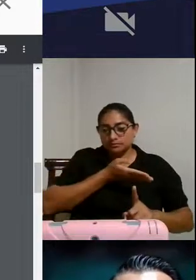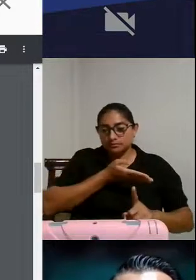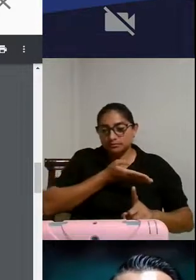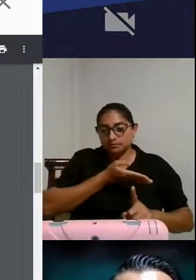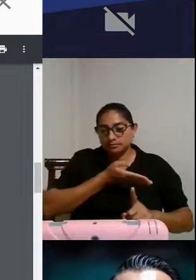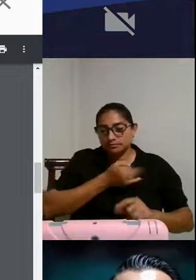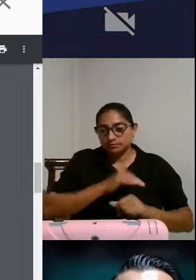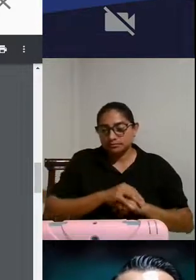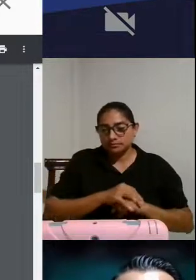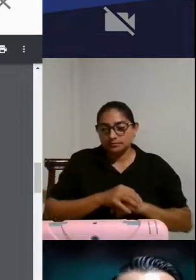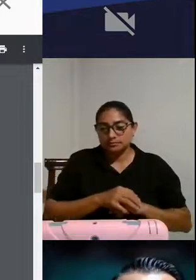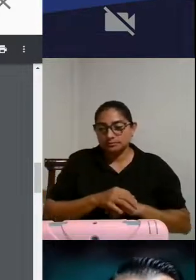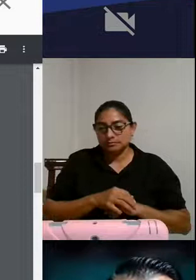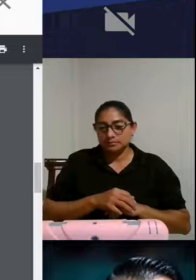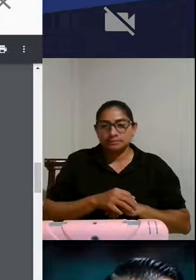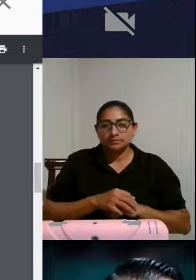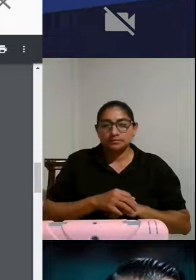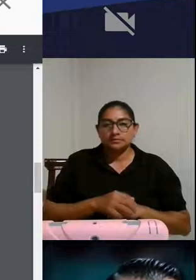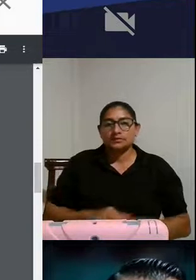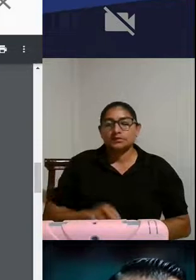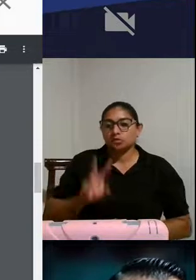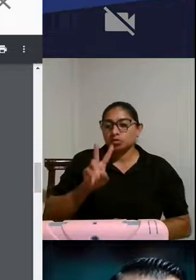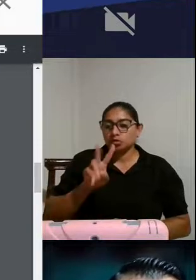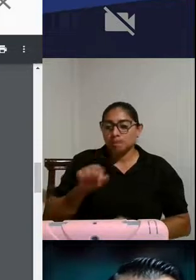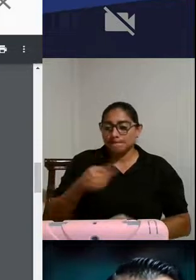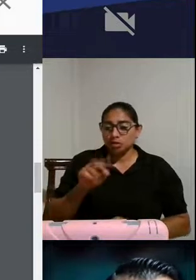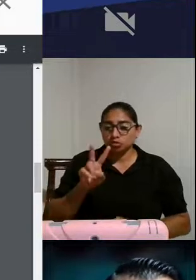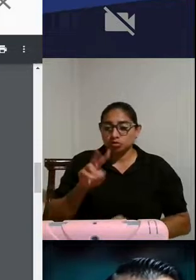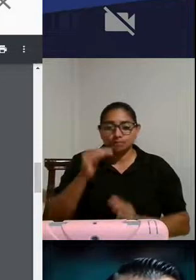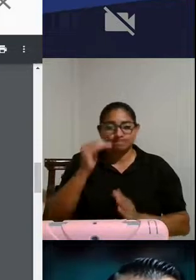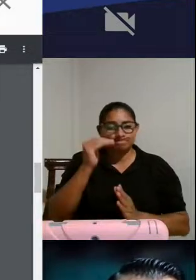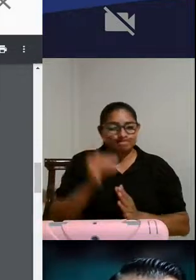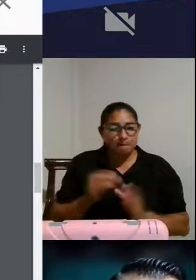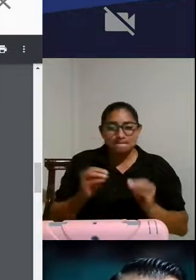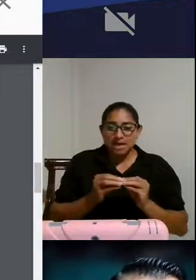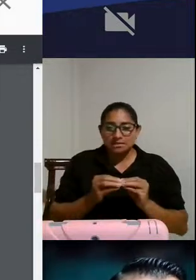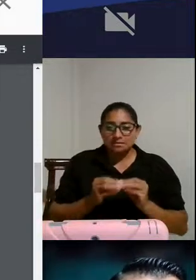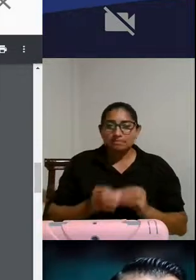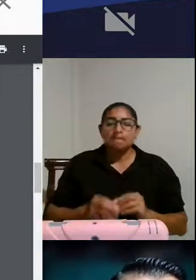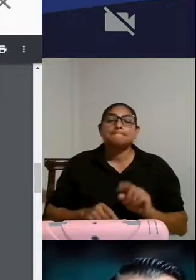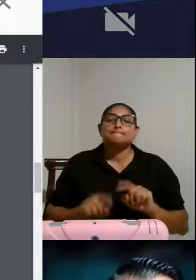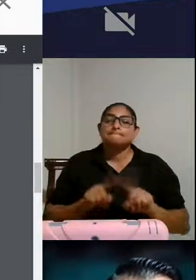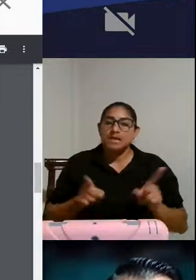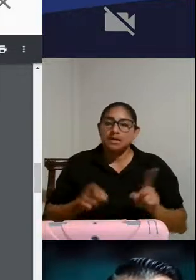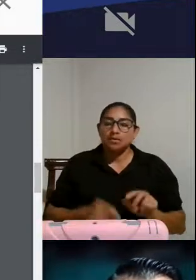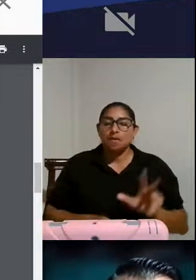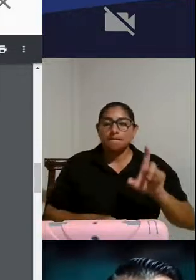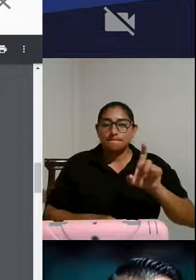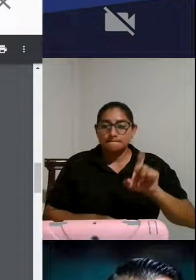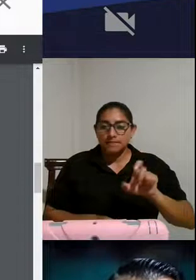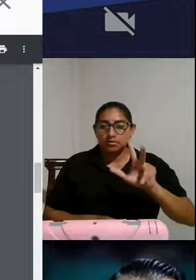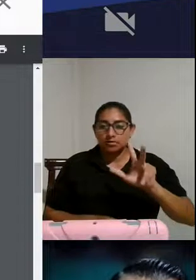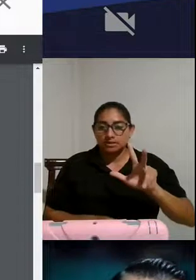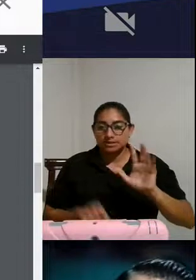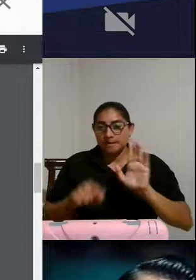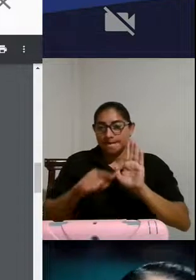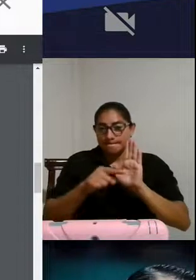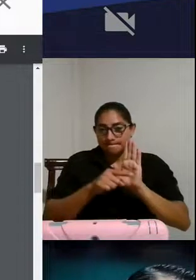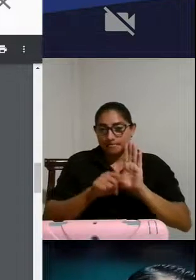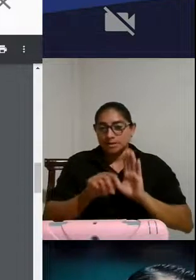es irreducible, ya está factorizado al máximo, pero x a la 3 menos x menos 6 se puede